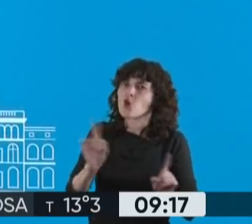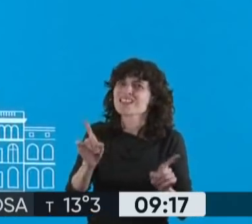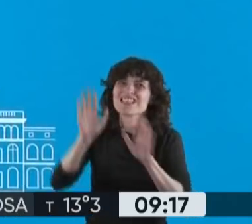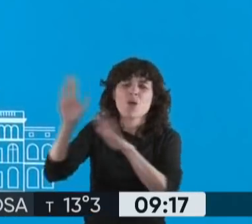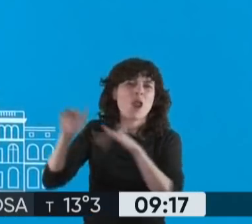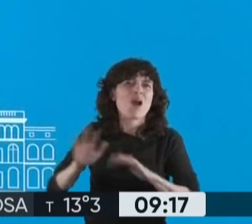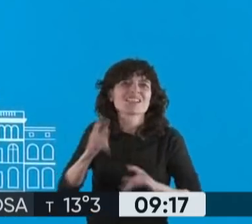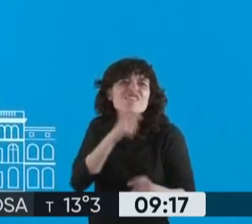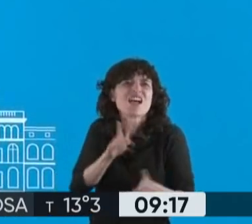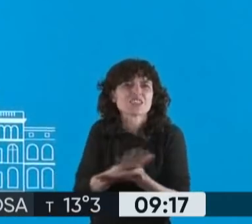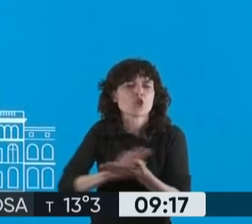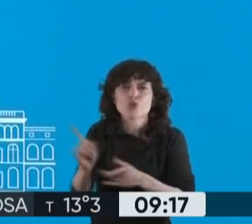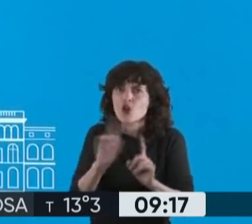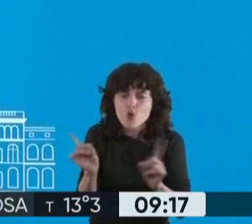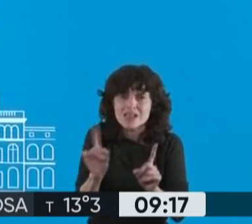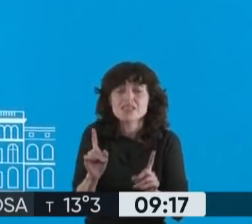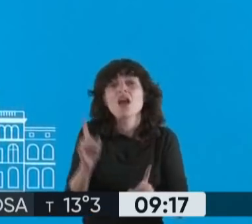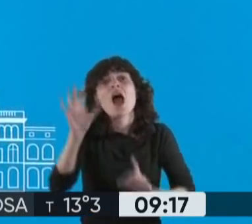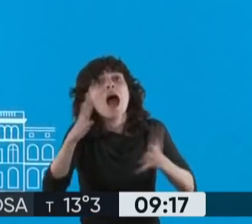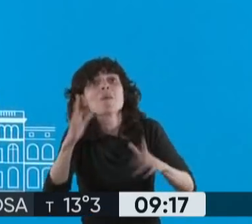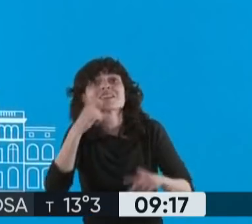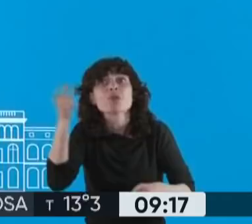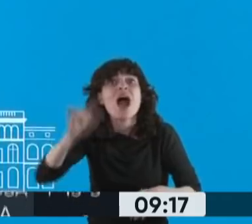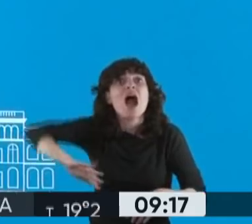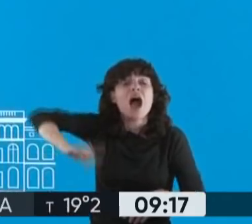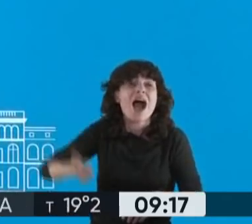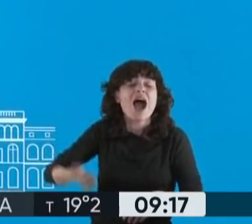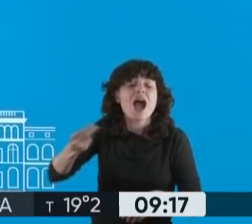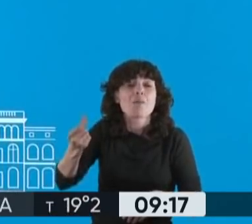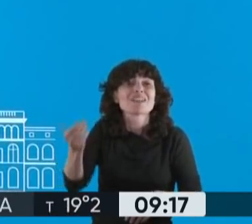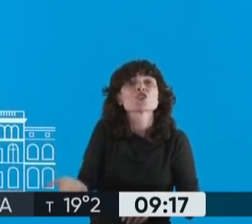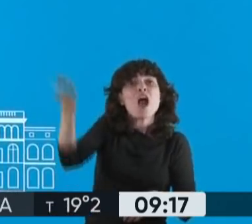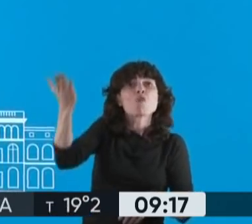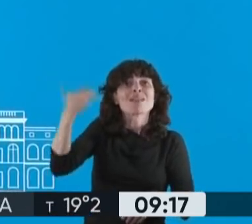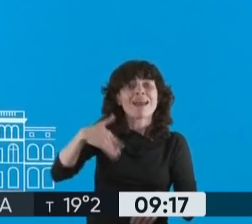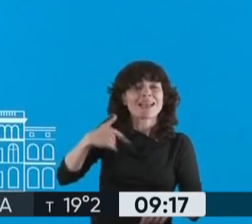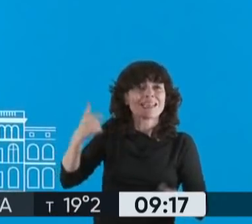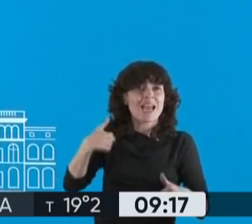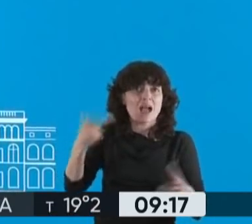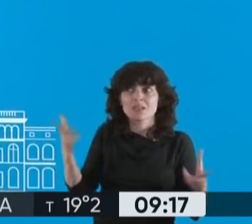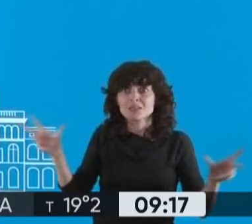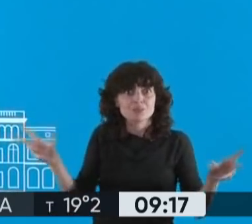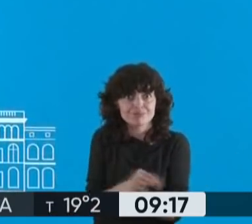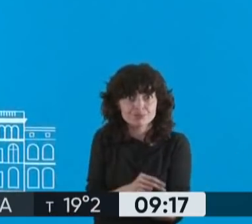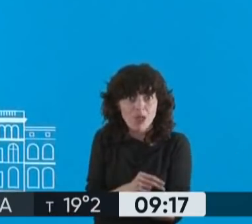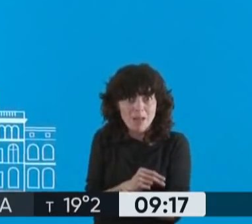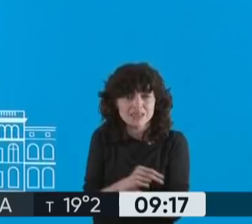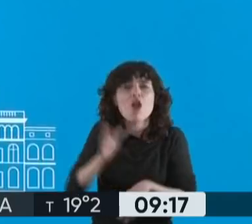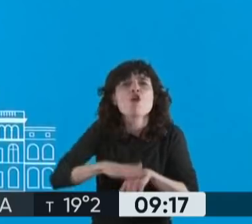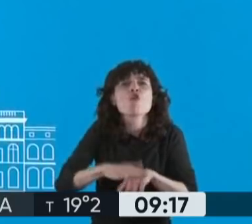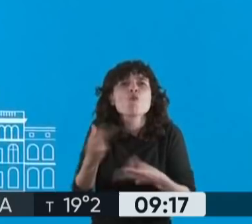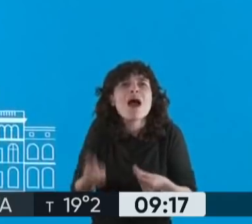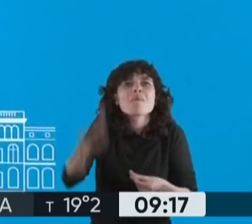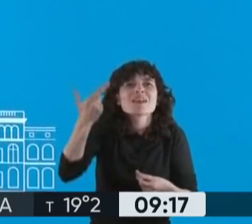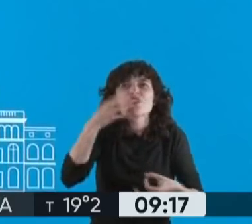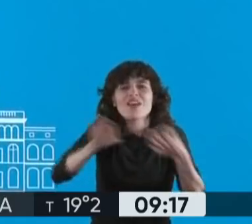implica que haya escasez para el consumo interno y que por lo tanto suban los precios. Por lo tanto, hay que encontrar ese balance que se